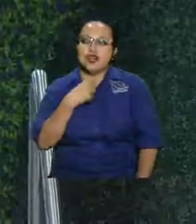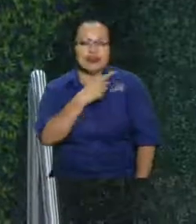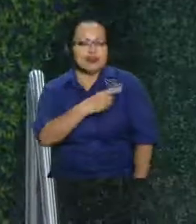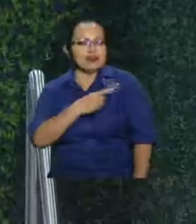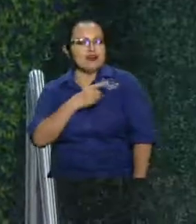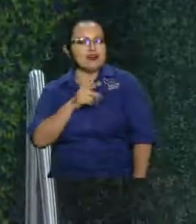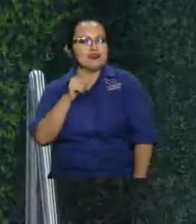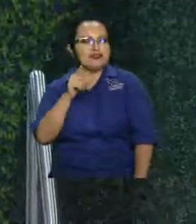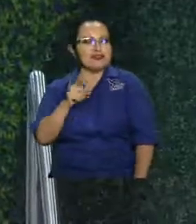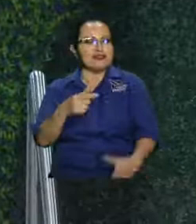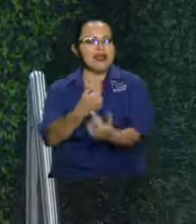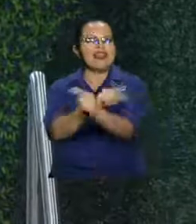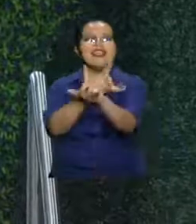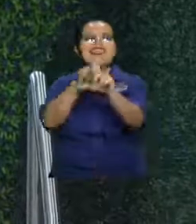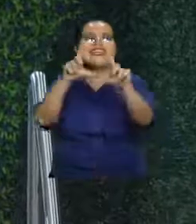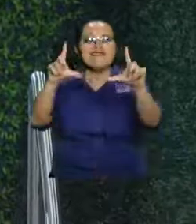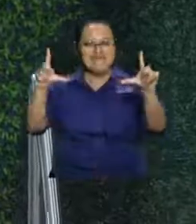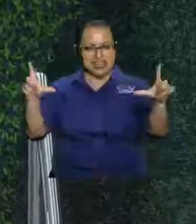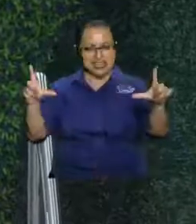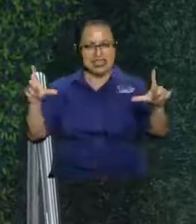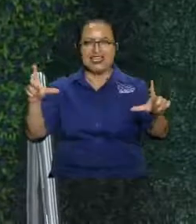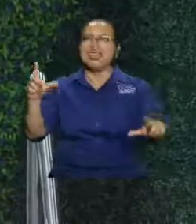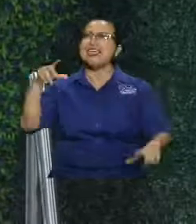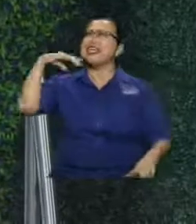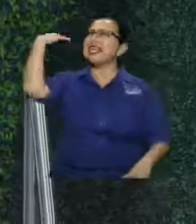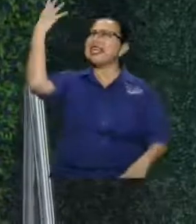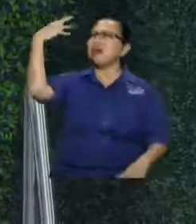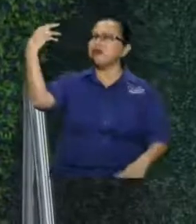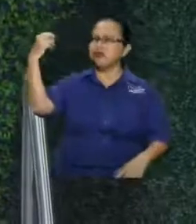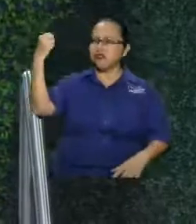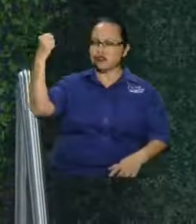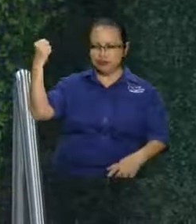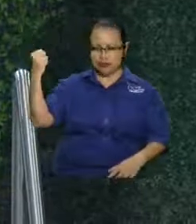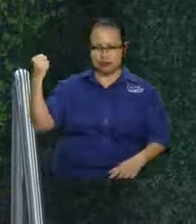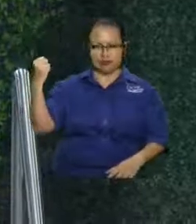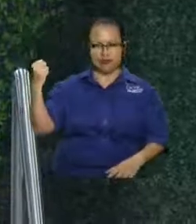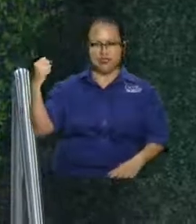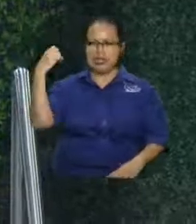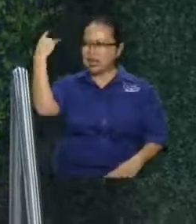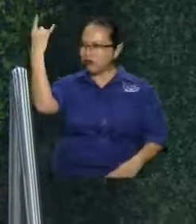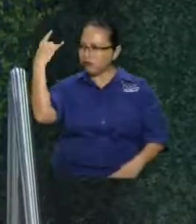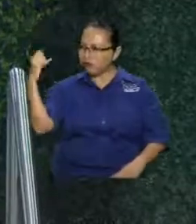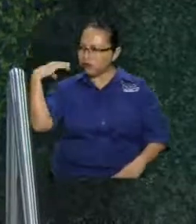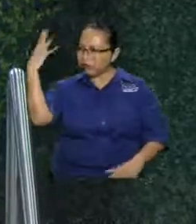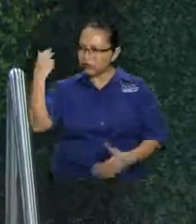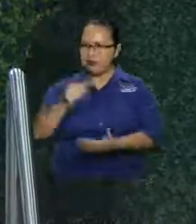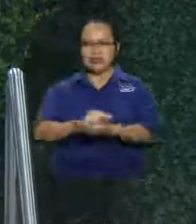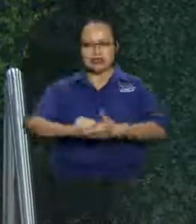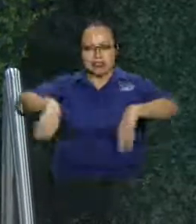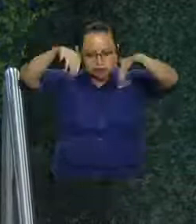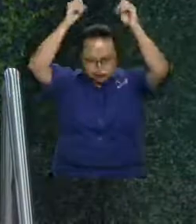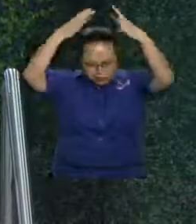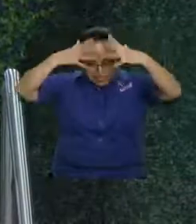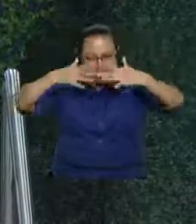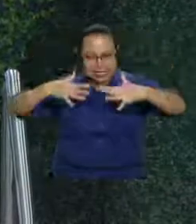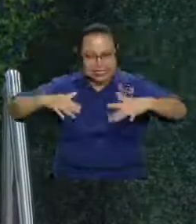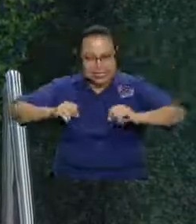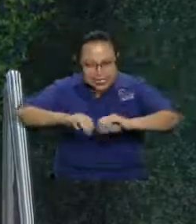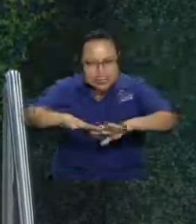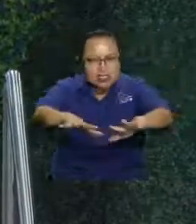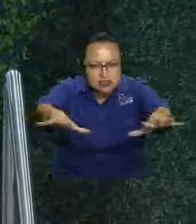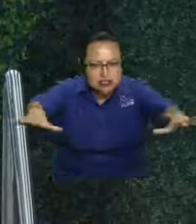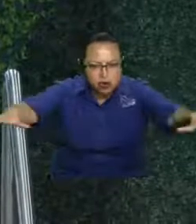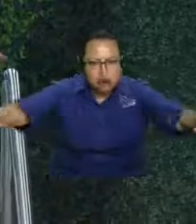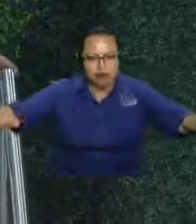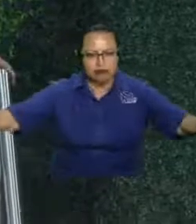Pero yo lo que anhelo es que usted sea libre en eso y que esa unción que ha caído sobre mí por misericordia y gracia de